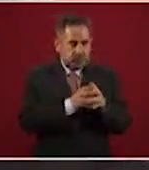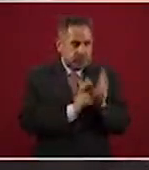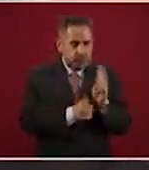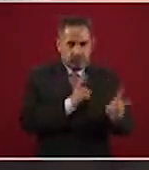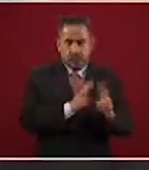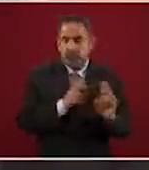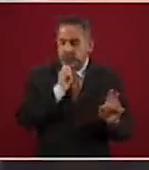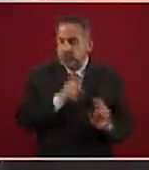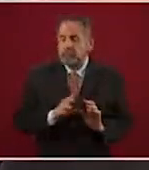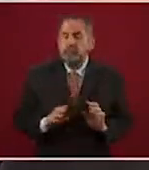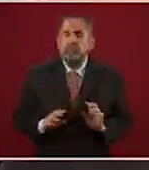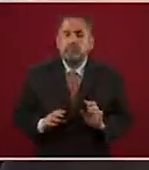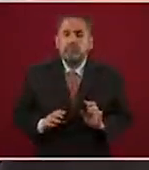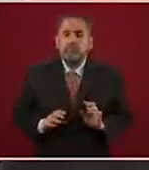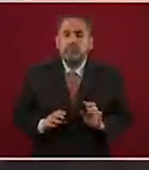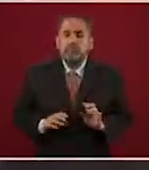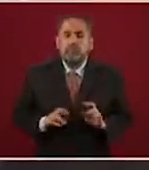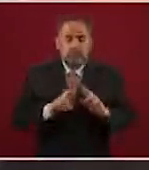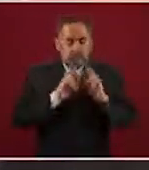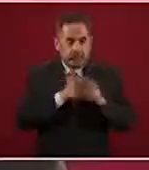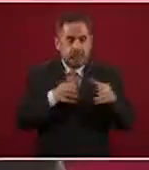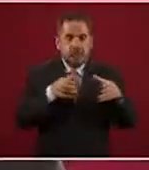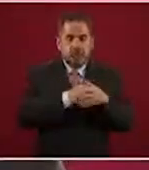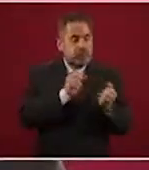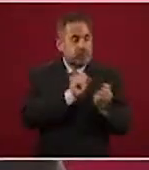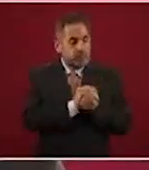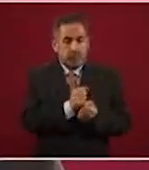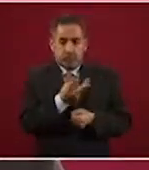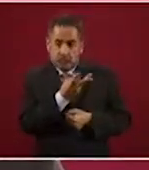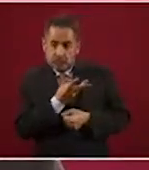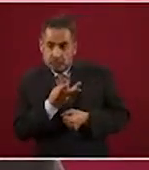O sea, va a ser una reunión con ellos,